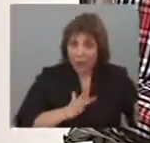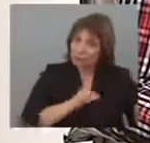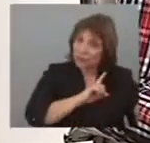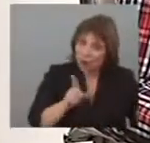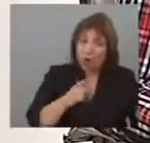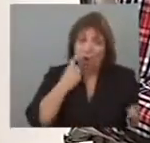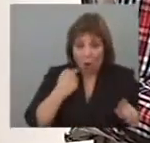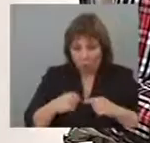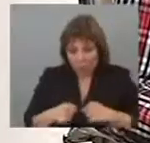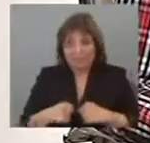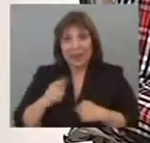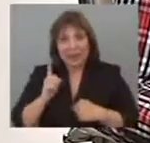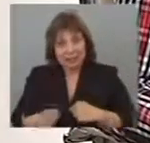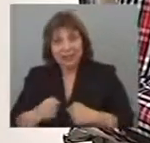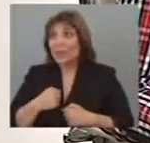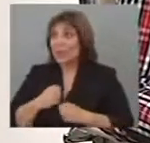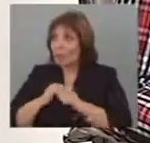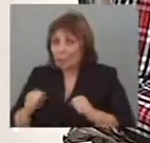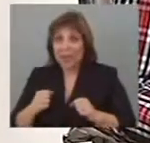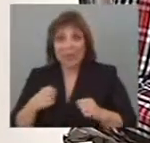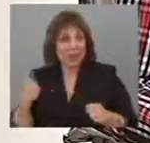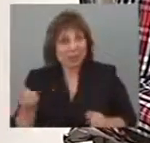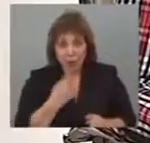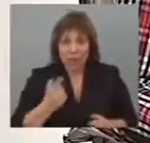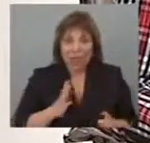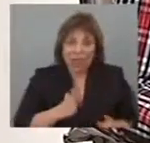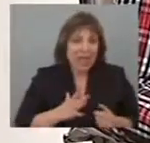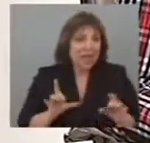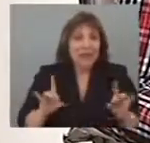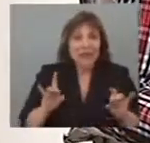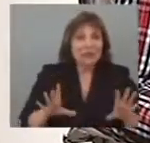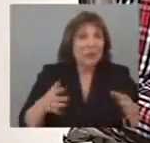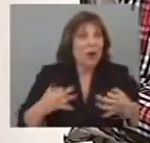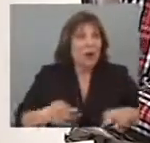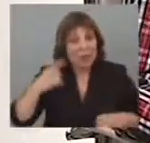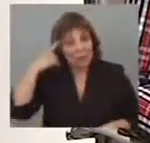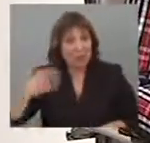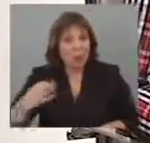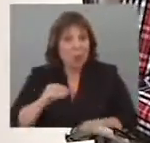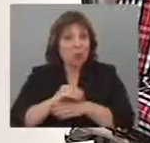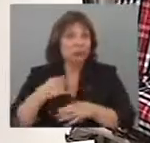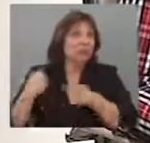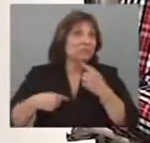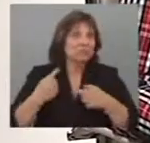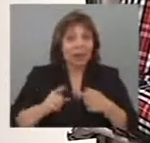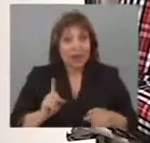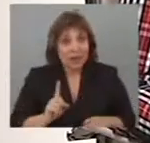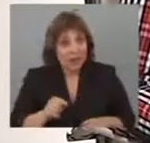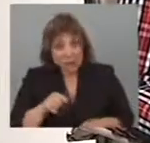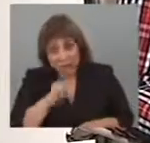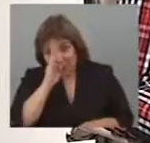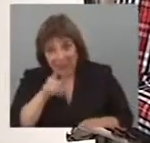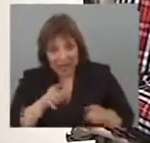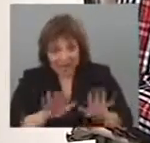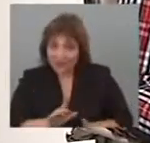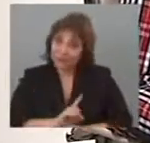este tipo de personas. Y porque además todos tenemos estas cosas, muchas cosas naturalizadas que nos parece que están bien porque siempre las aprendimos así. Entonces